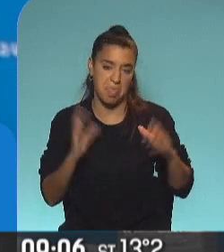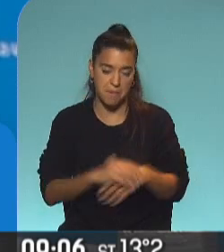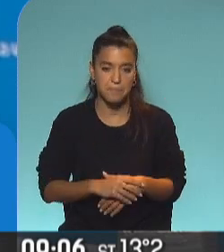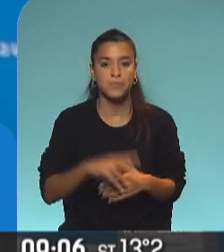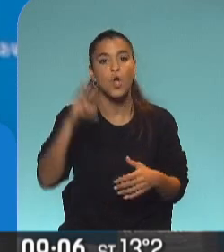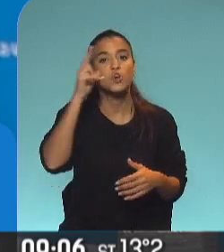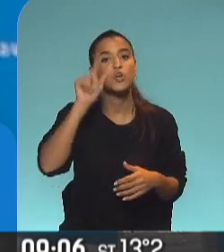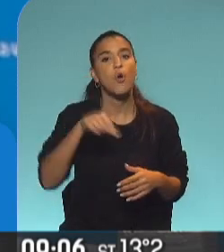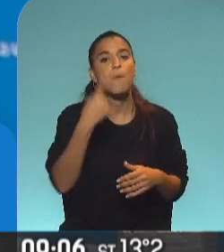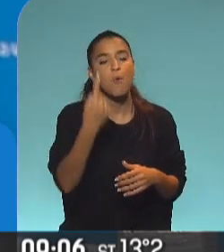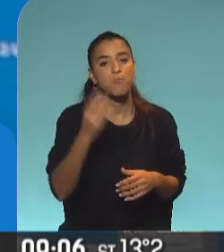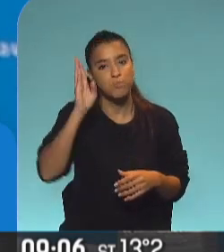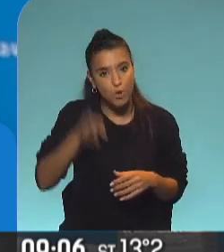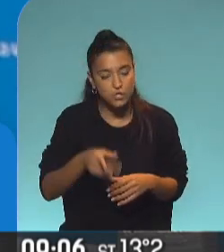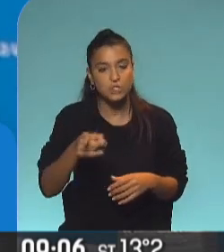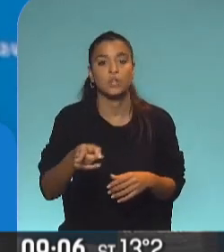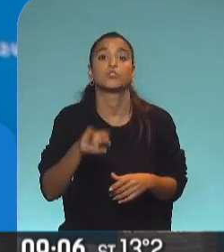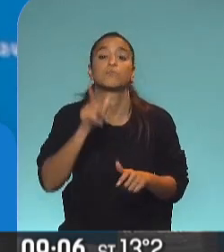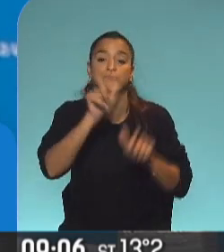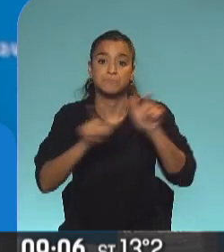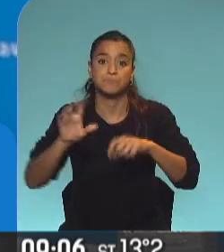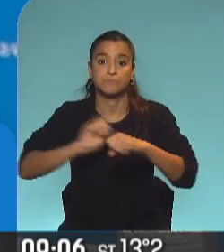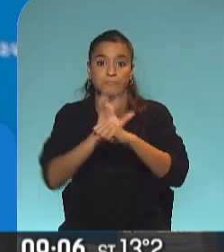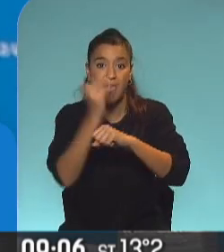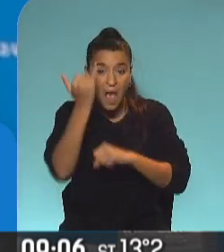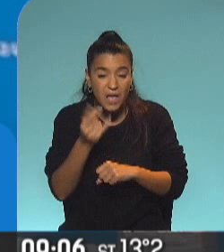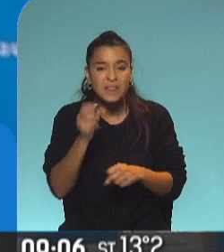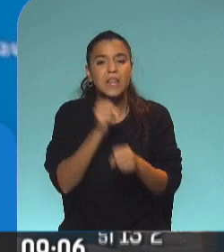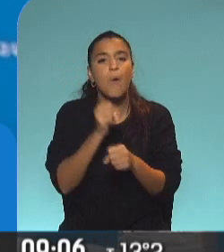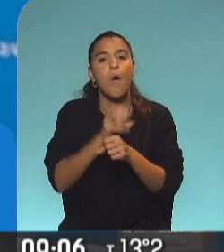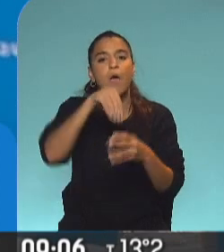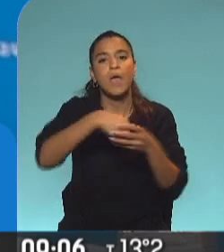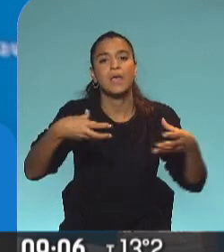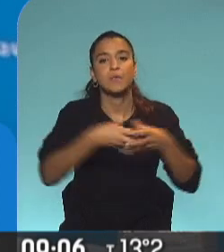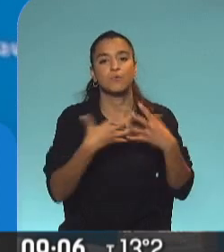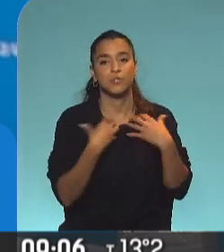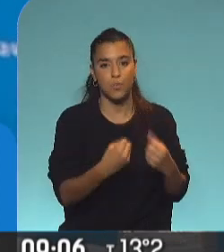El 8,1% de los afectados por coronavirus son trabajadores de la salud.